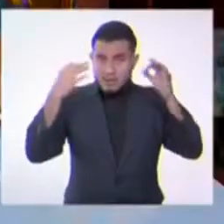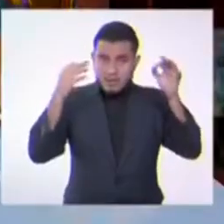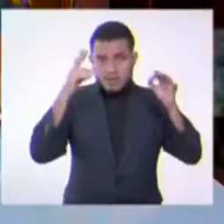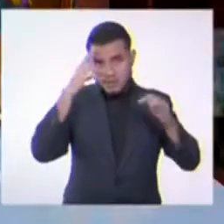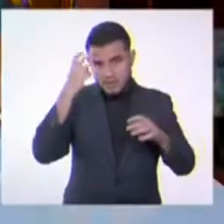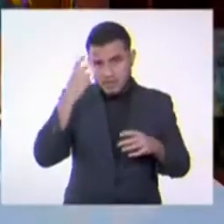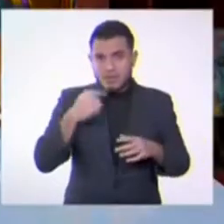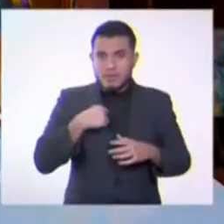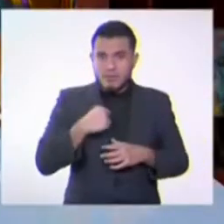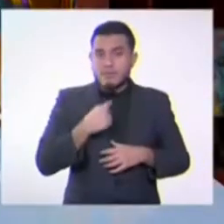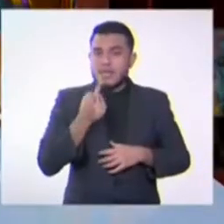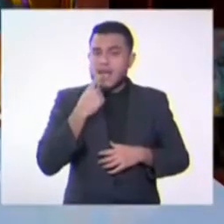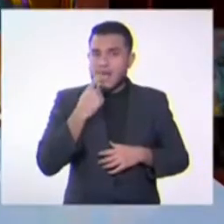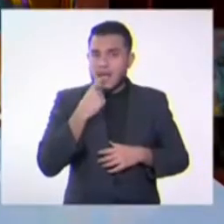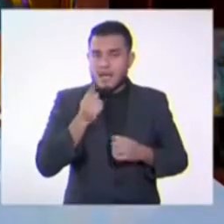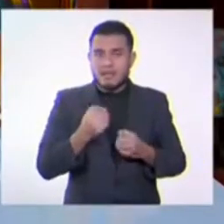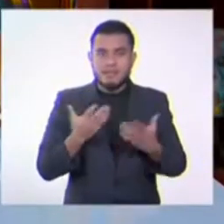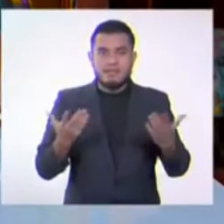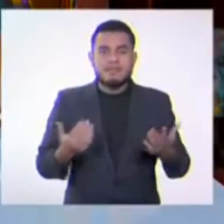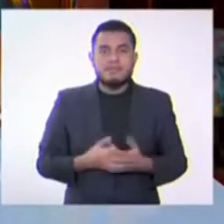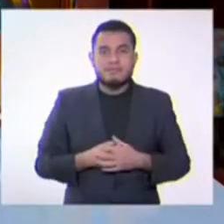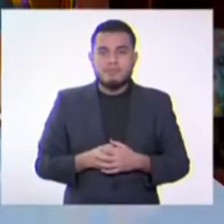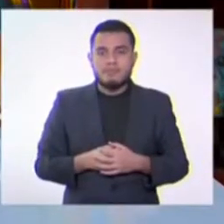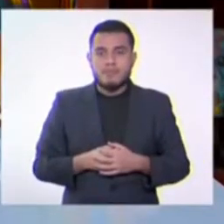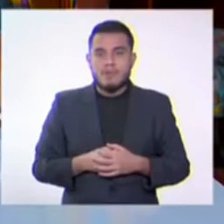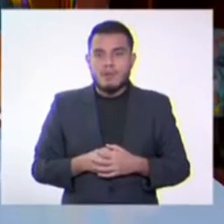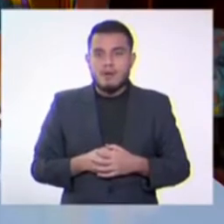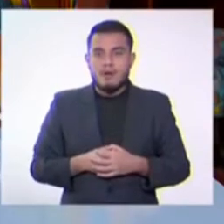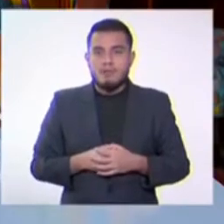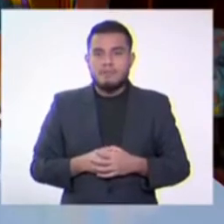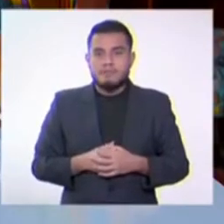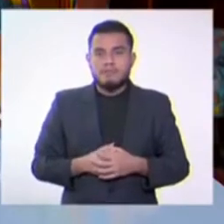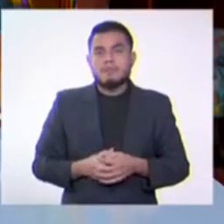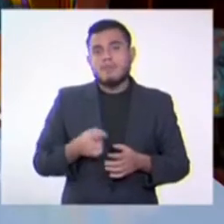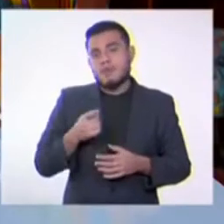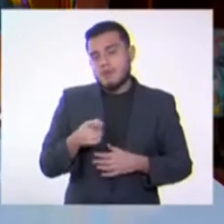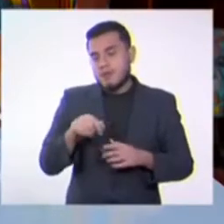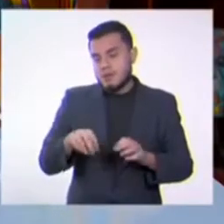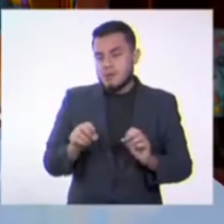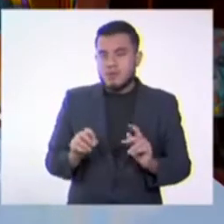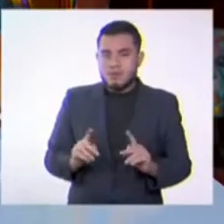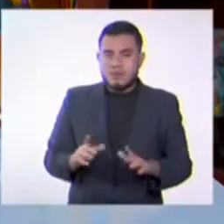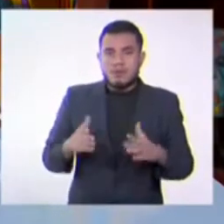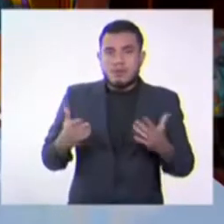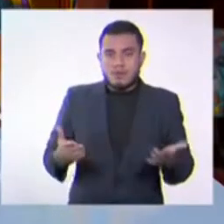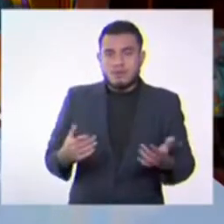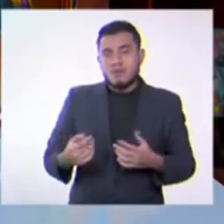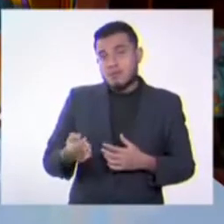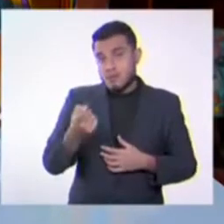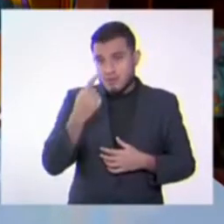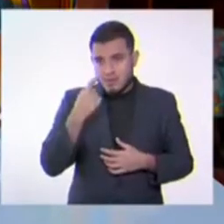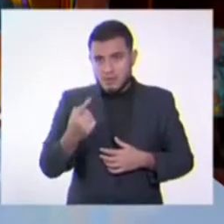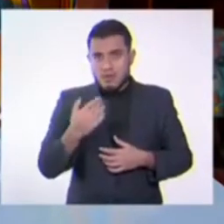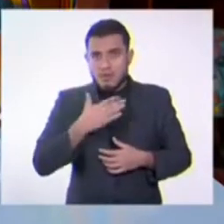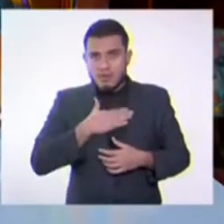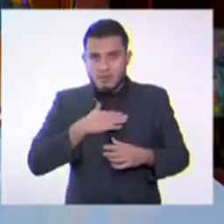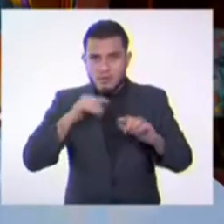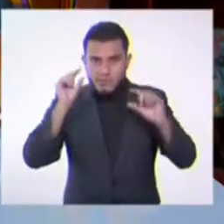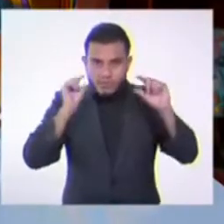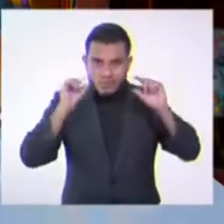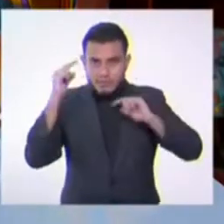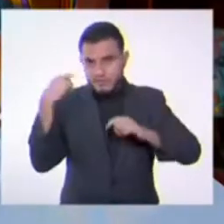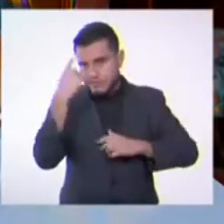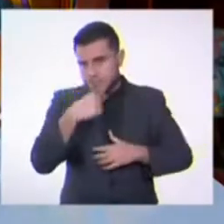un material transparente. Entonces, en este caso, si puedes ver con detalle todo mi